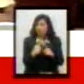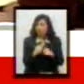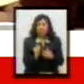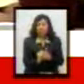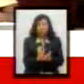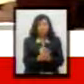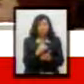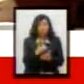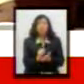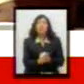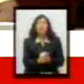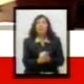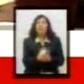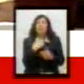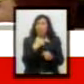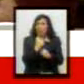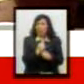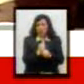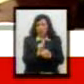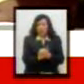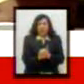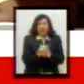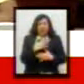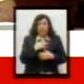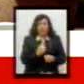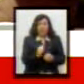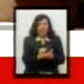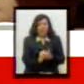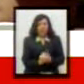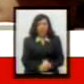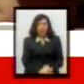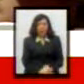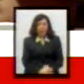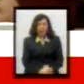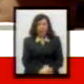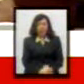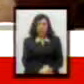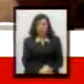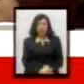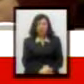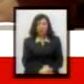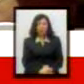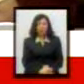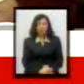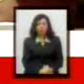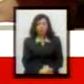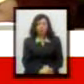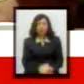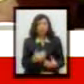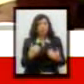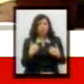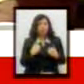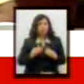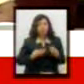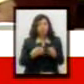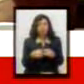educación entra trabajo entra salud entonces eh nosotros ustedes saben que nosotros tenemos un mecanismo que es